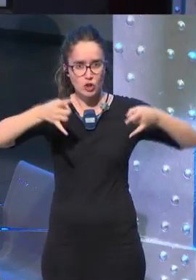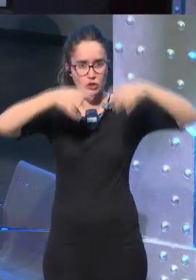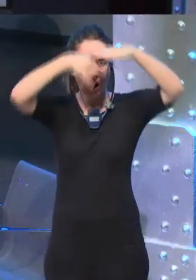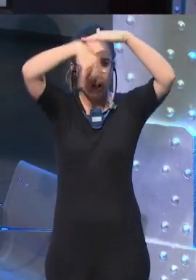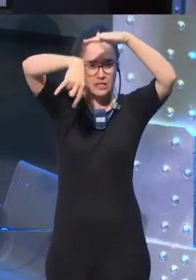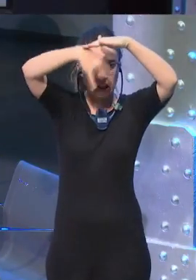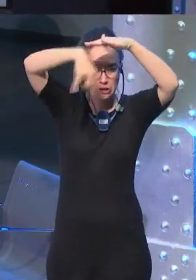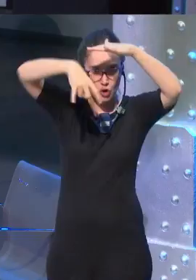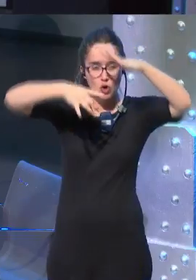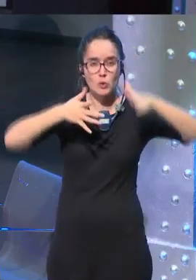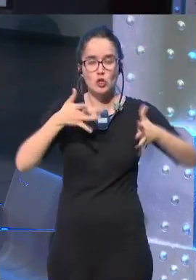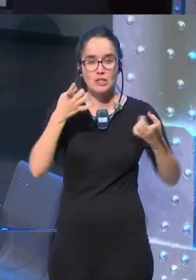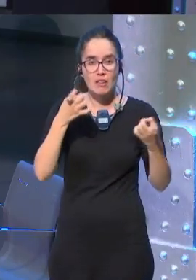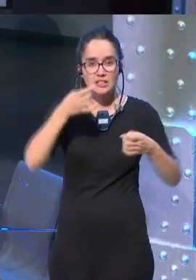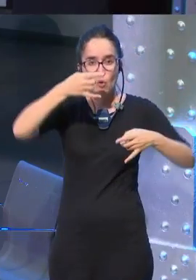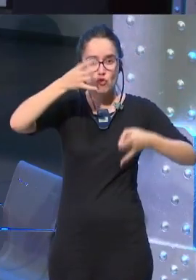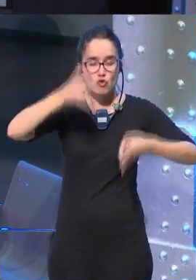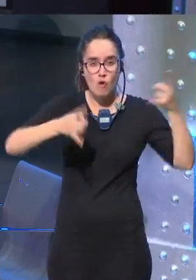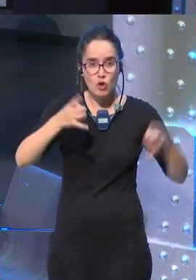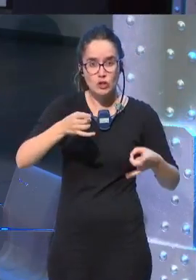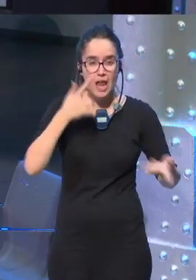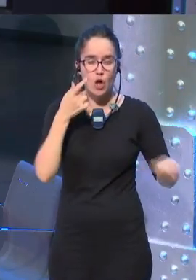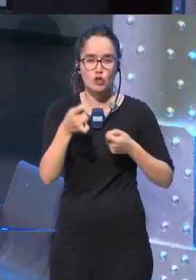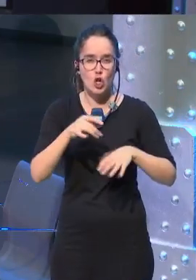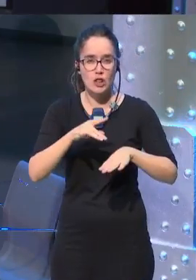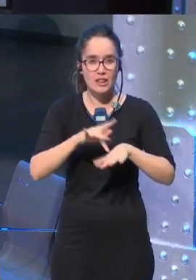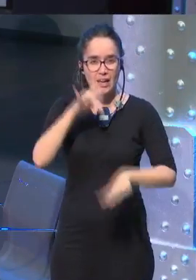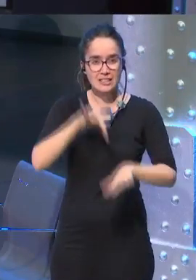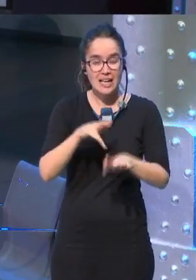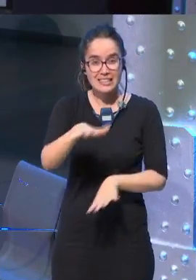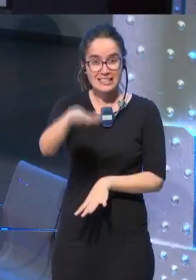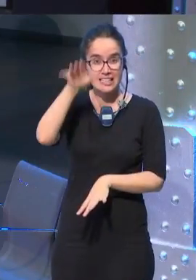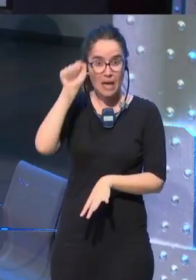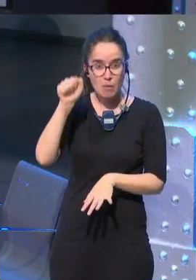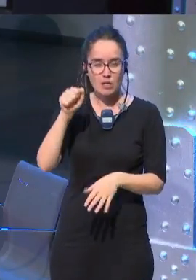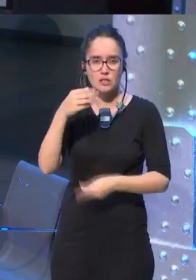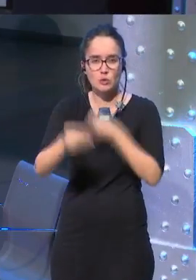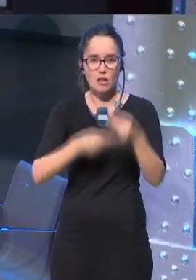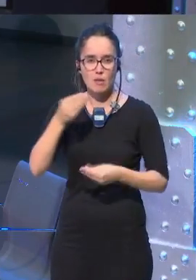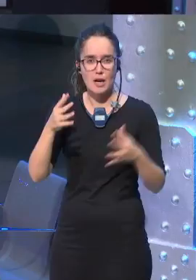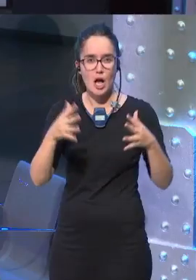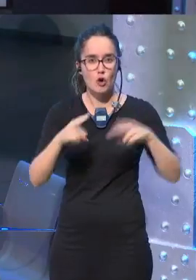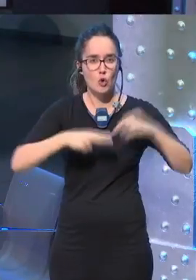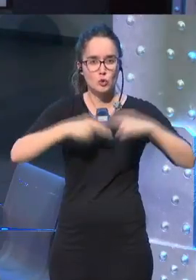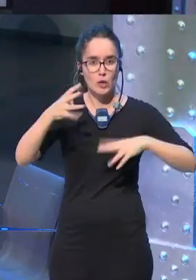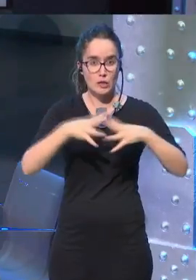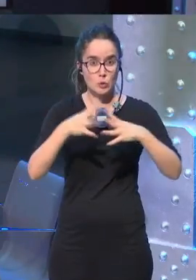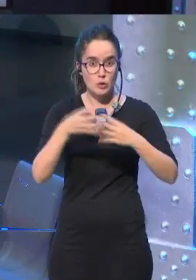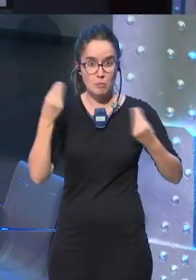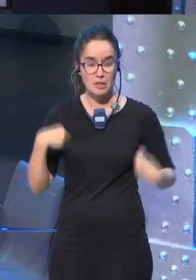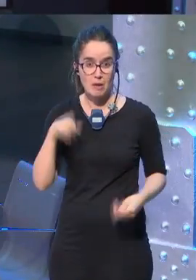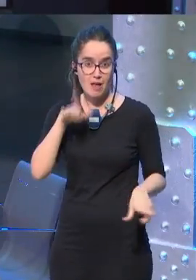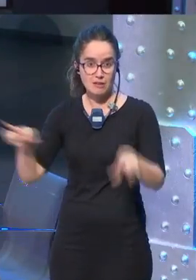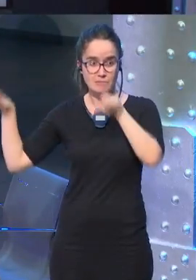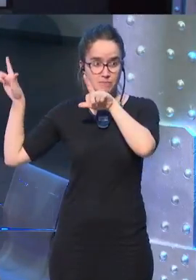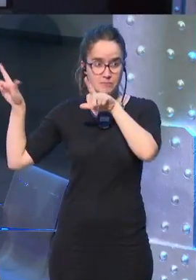el control digital se llaman y se utilizan para construir estructuras como esta que se ven aquí.